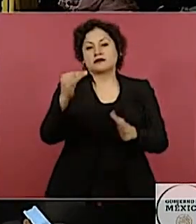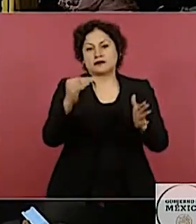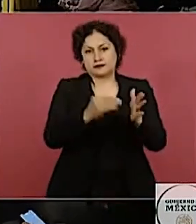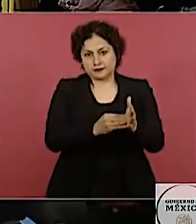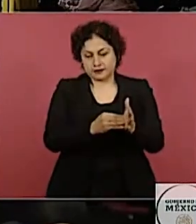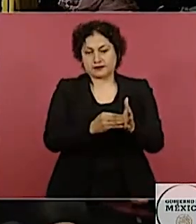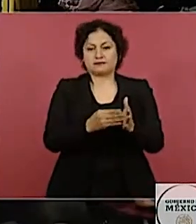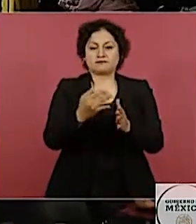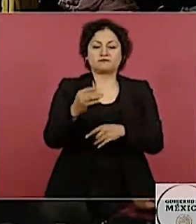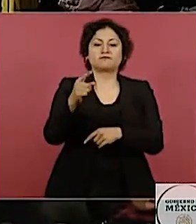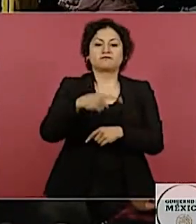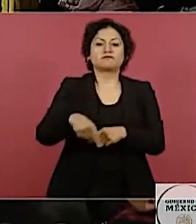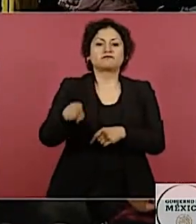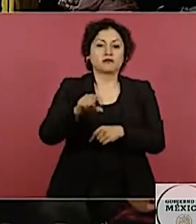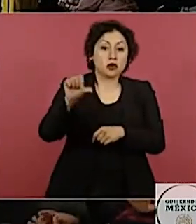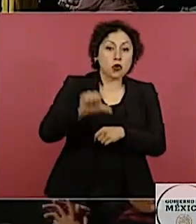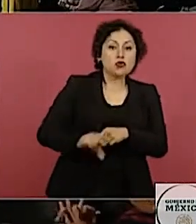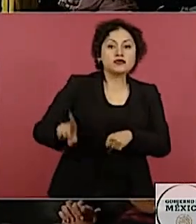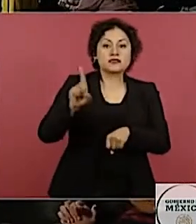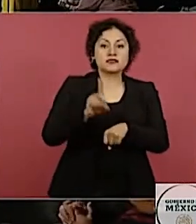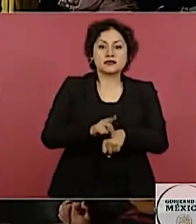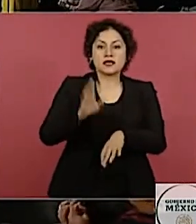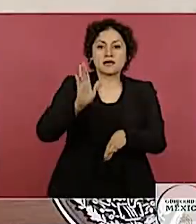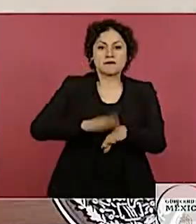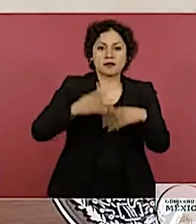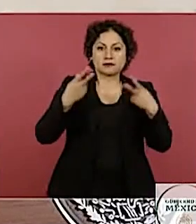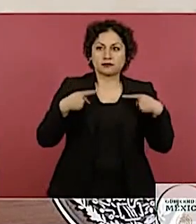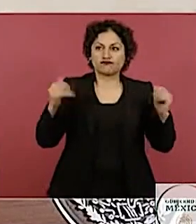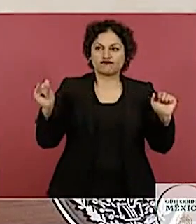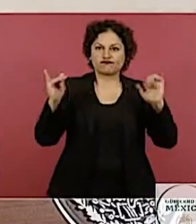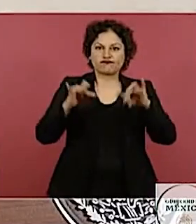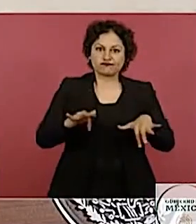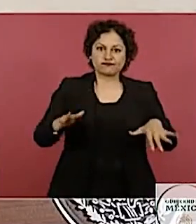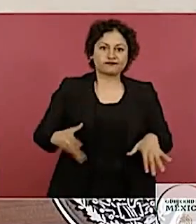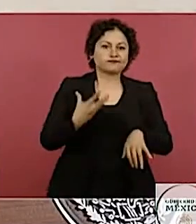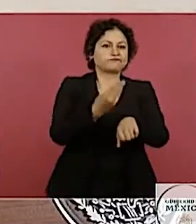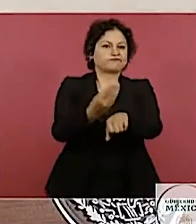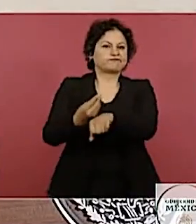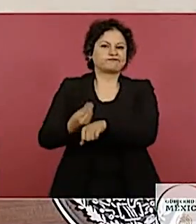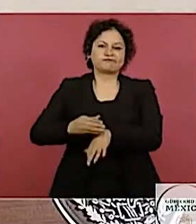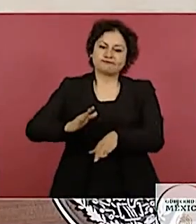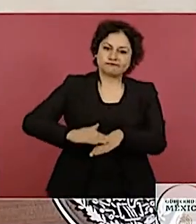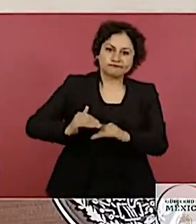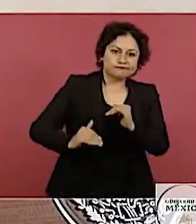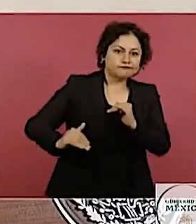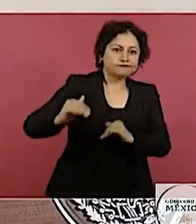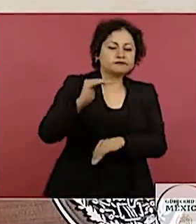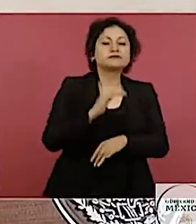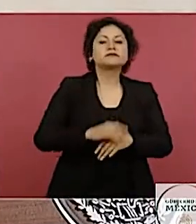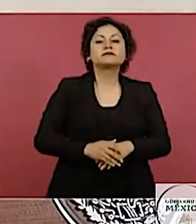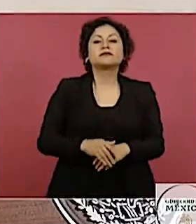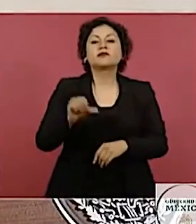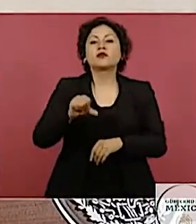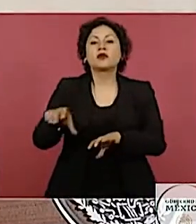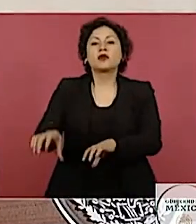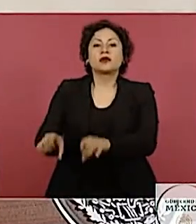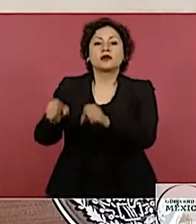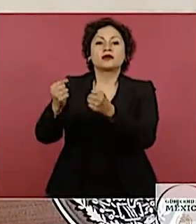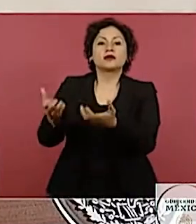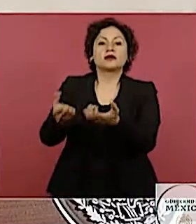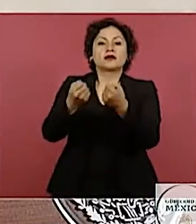cantidad con el despliegue de recursos y trabajando básicamente hoy para recuperar la superestación garita